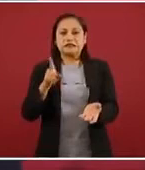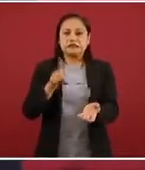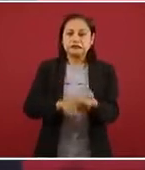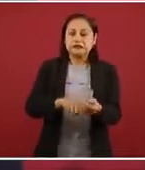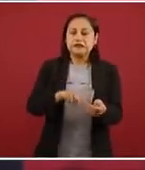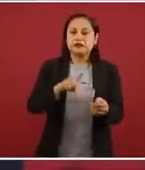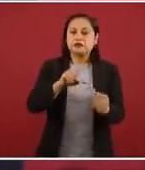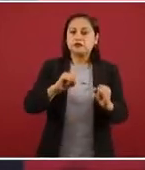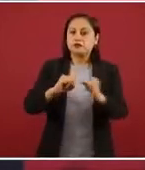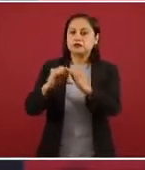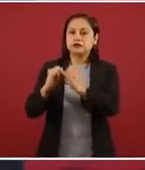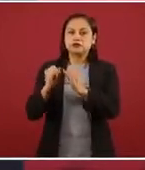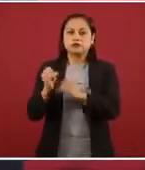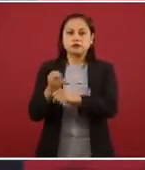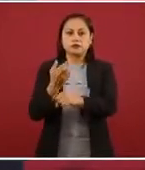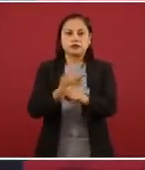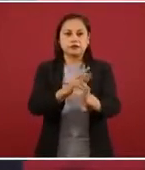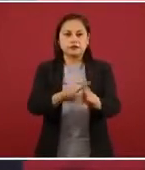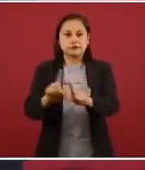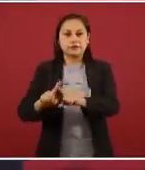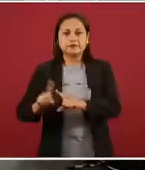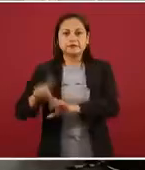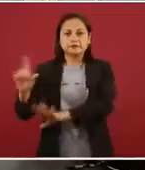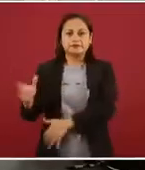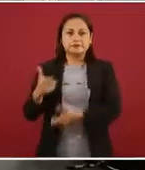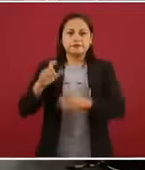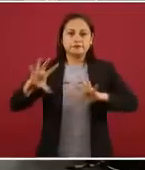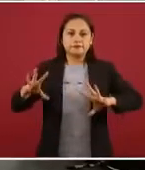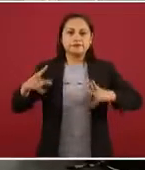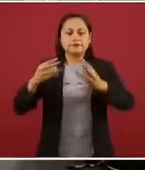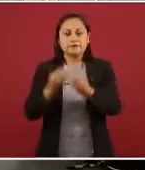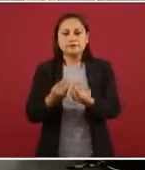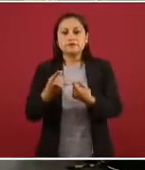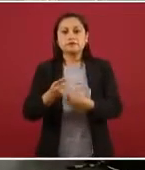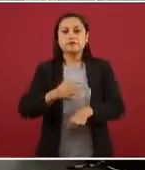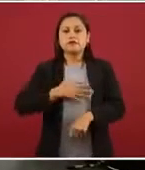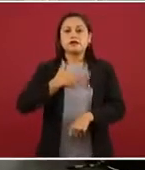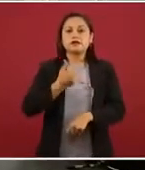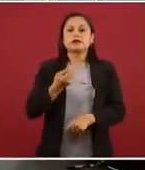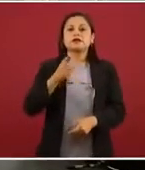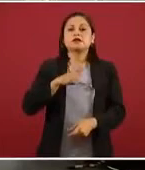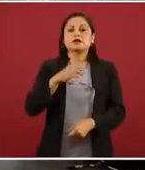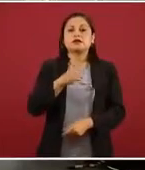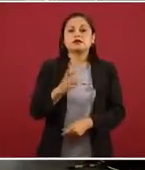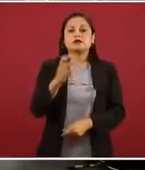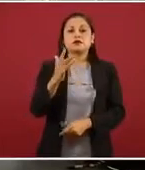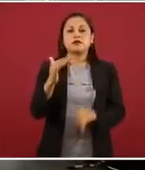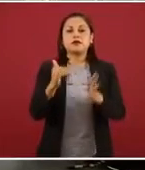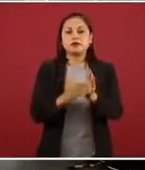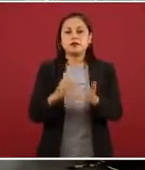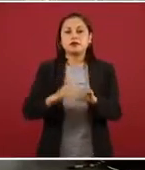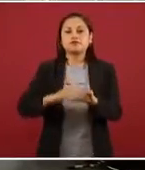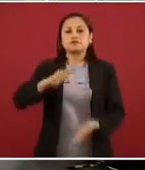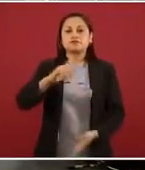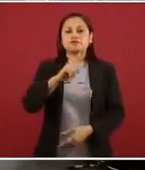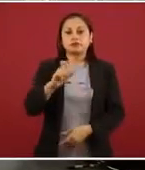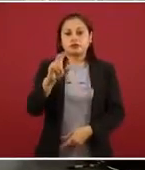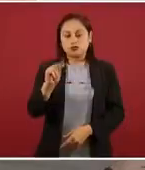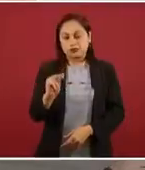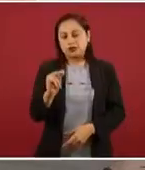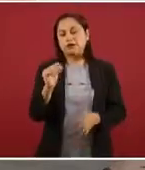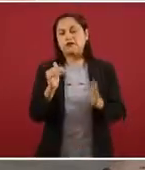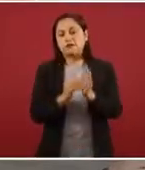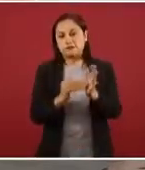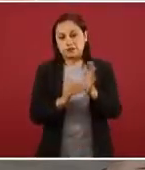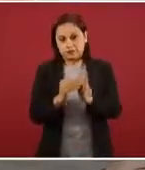bolsa de 300 mil millones de pesos. Solo bienestar, estábamos en 150 mil, subimos a 180 mil millones de pesos. Ok,